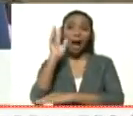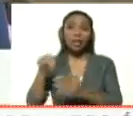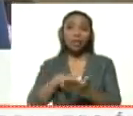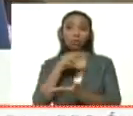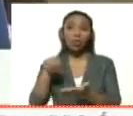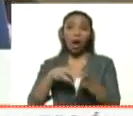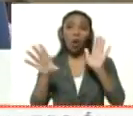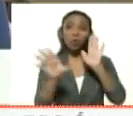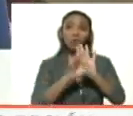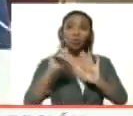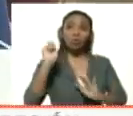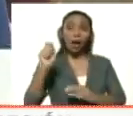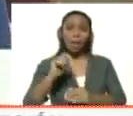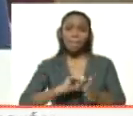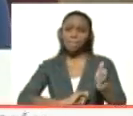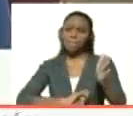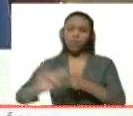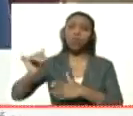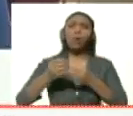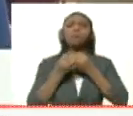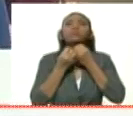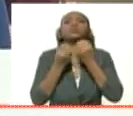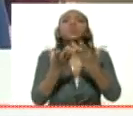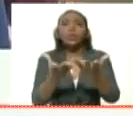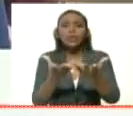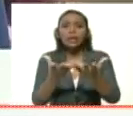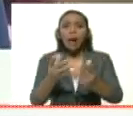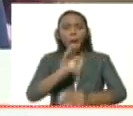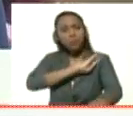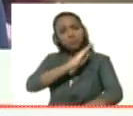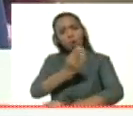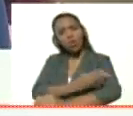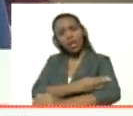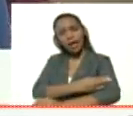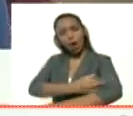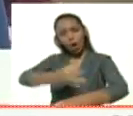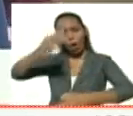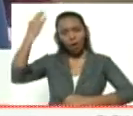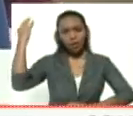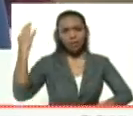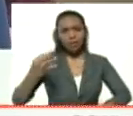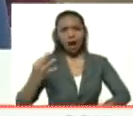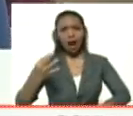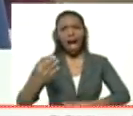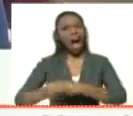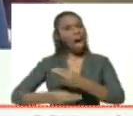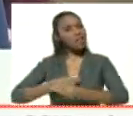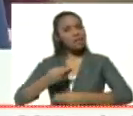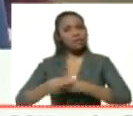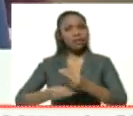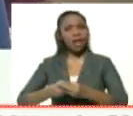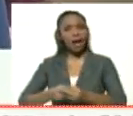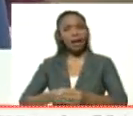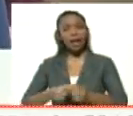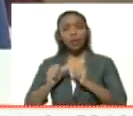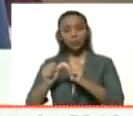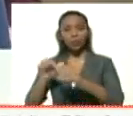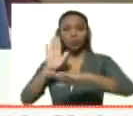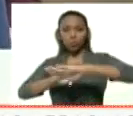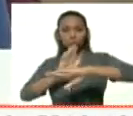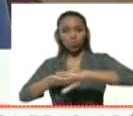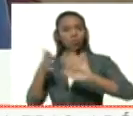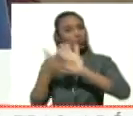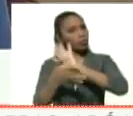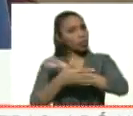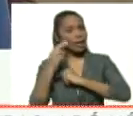Nacional Constituyente, como máxima expresión del poder originario, hace el siguiente pronunciamiento, y